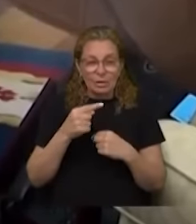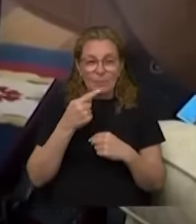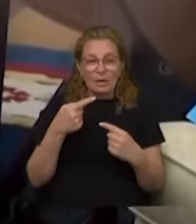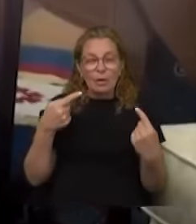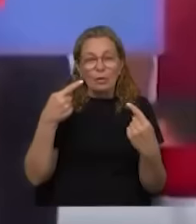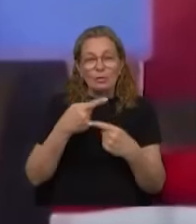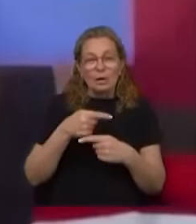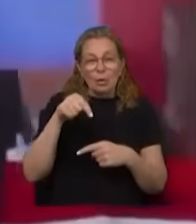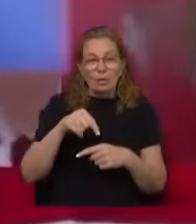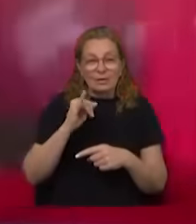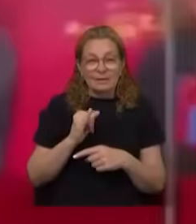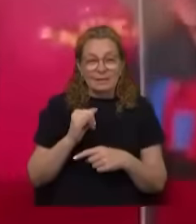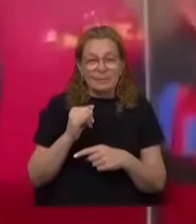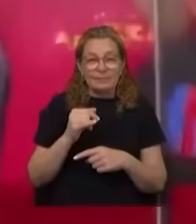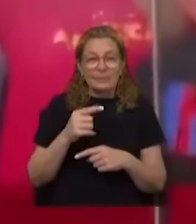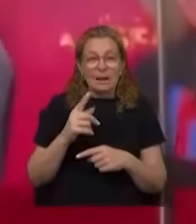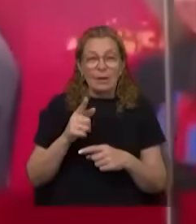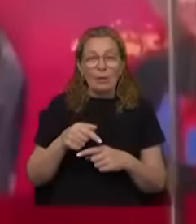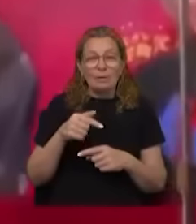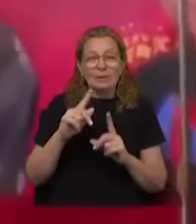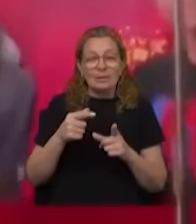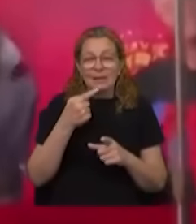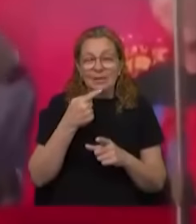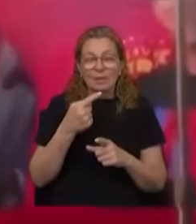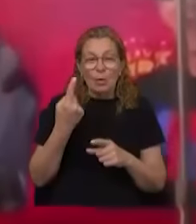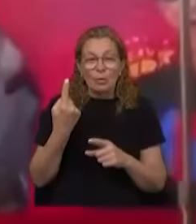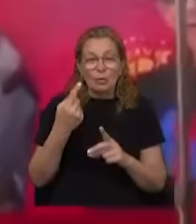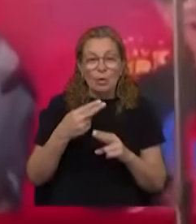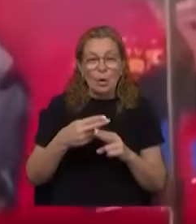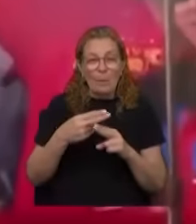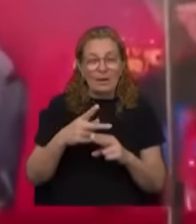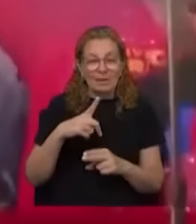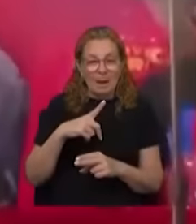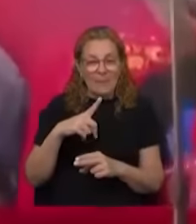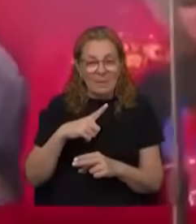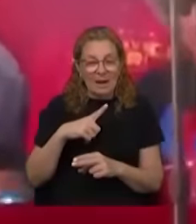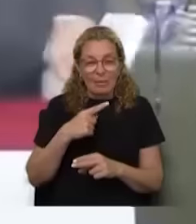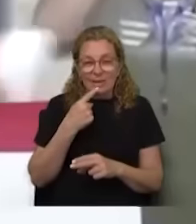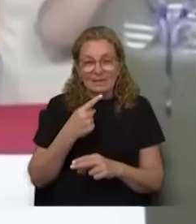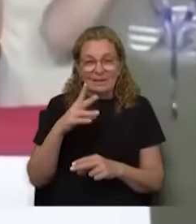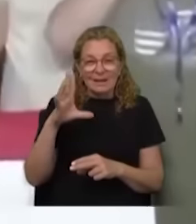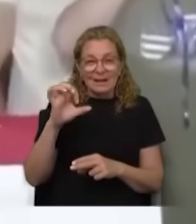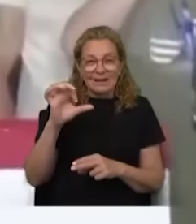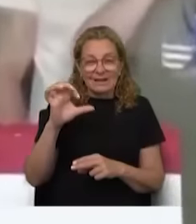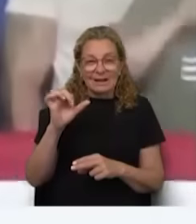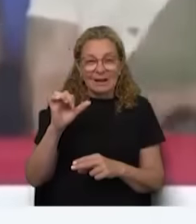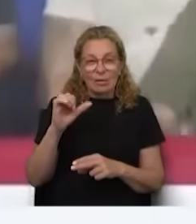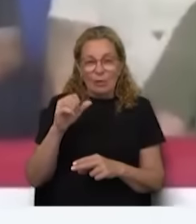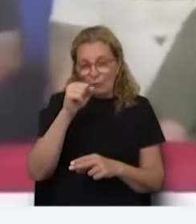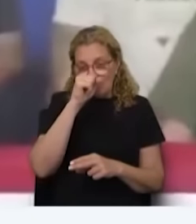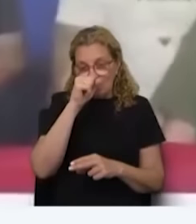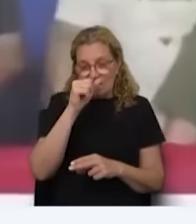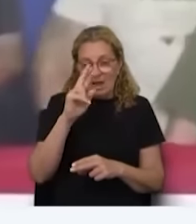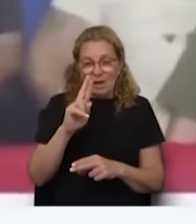contrario hoy lo es Mientras tanto hoy se produjo uno de los nombramientos más esperados que confirma al senador por el estado de la Florida marco